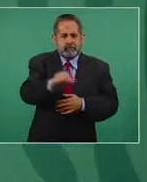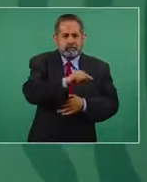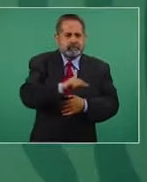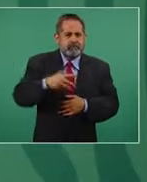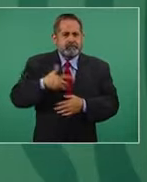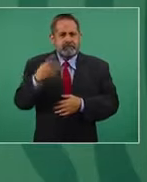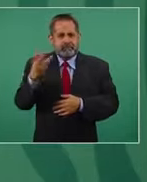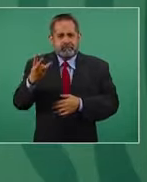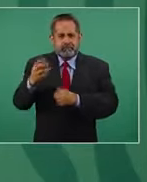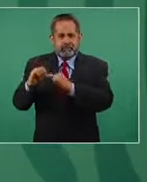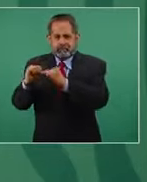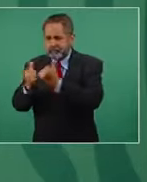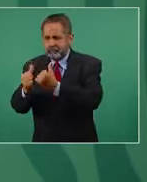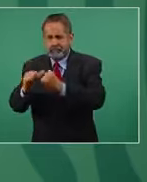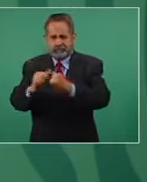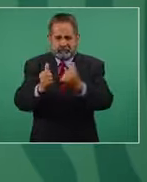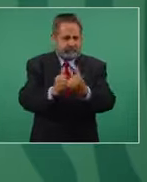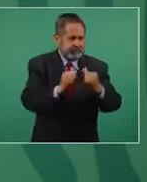3 organizaciones.